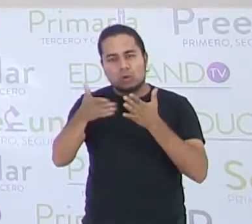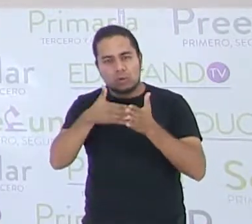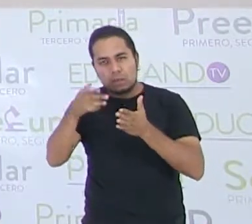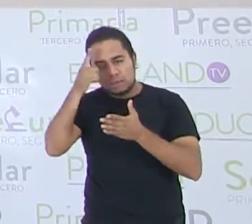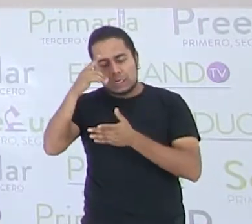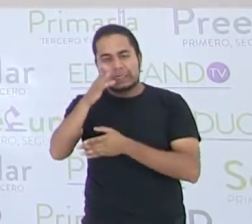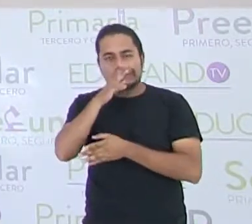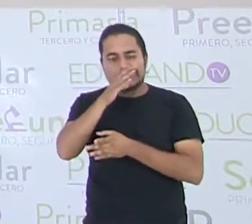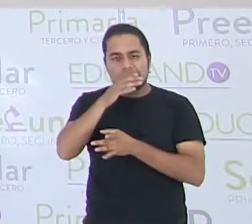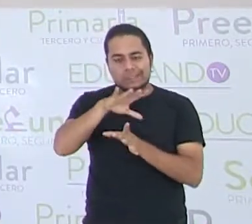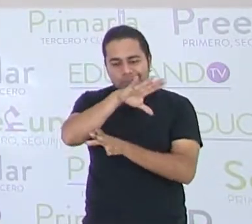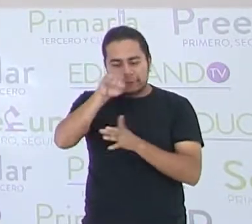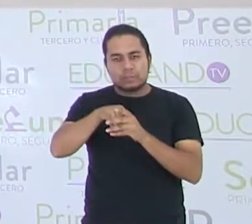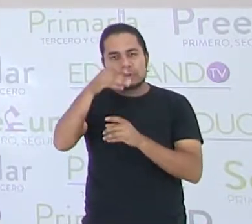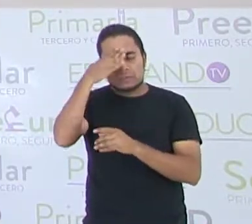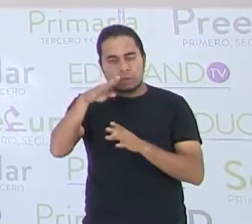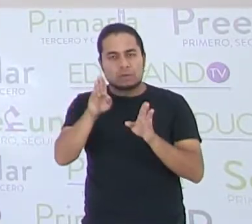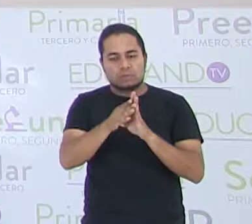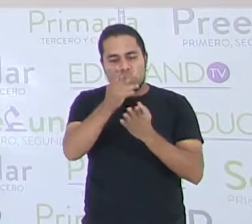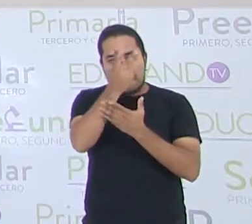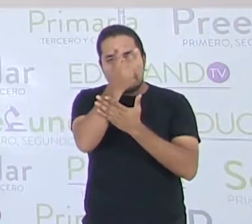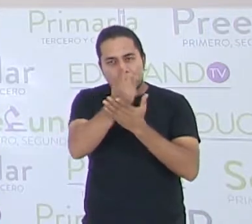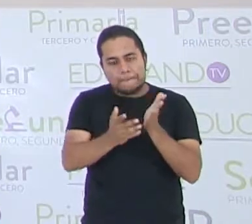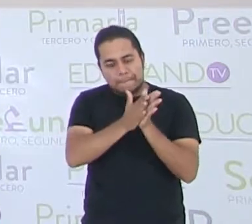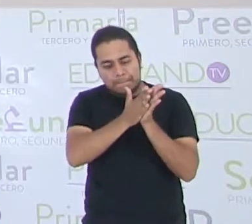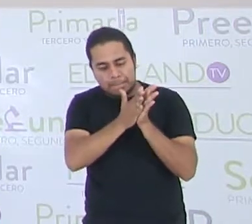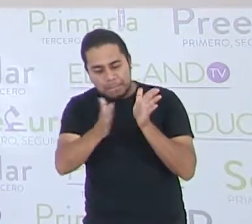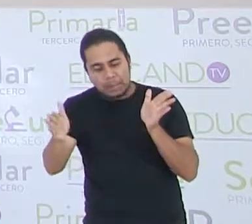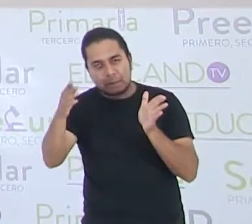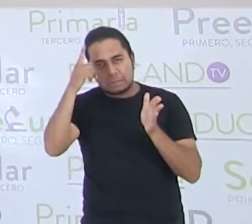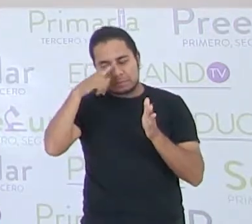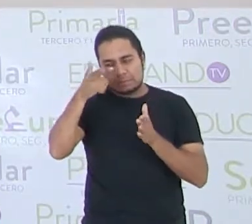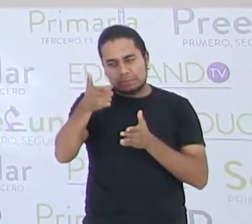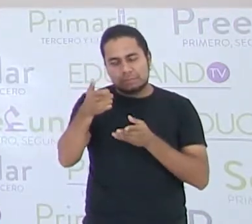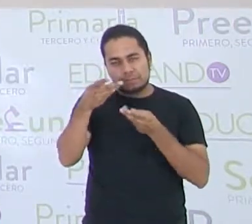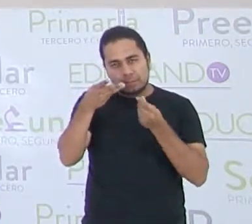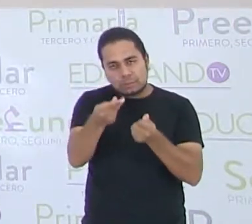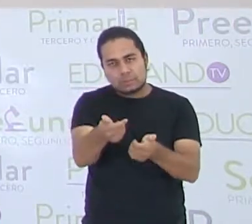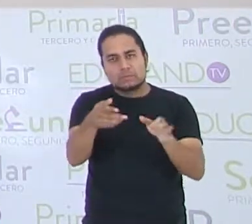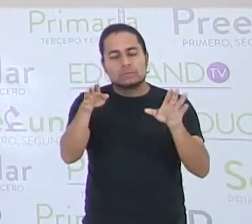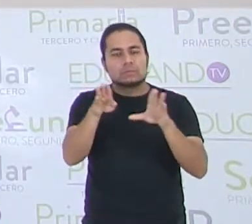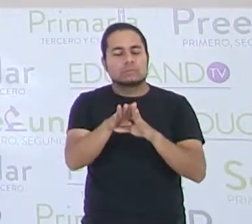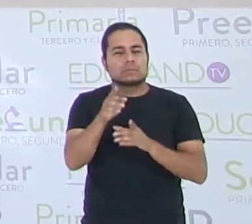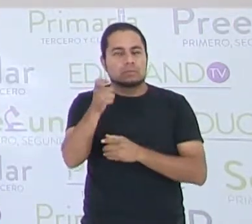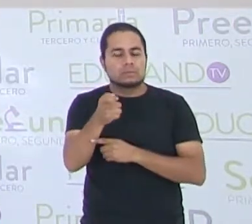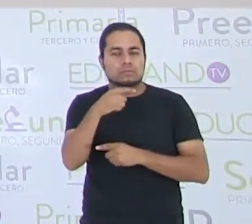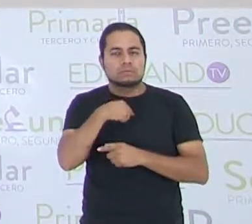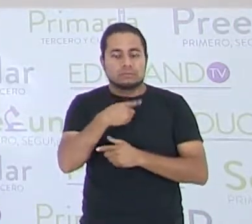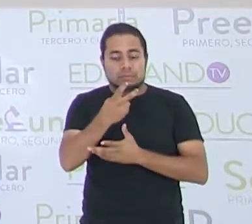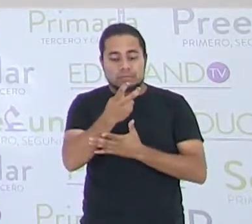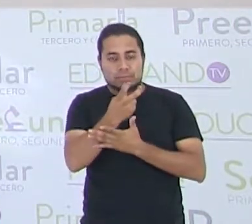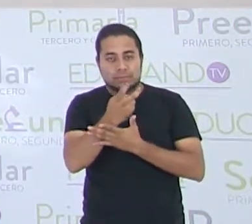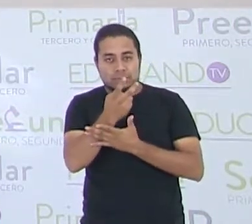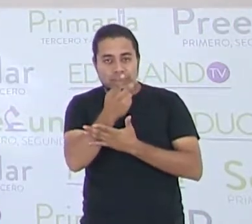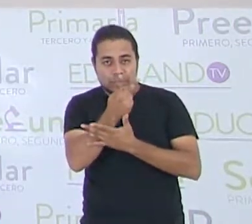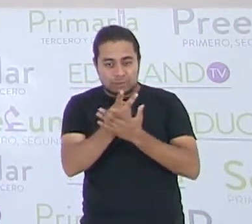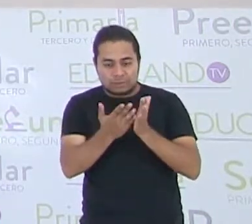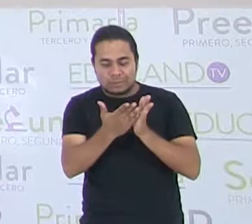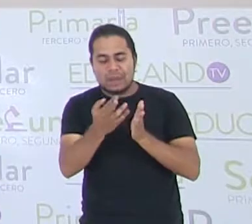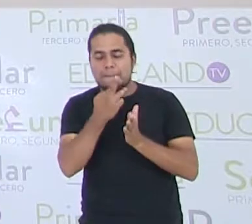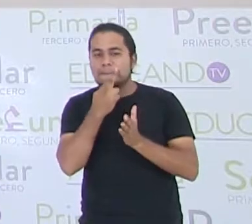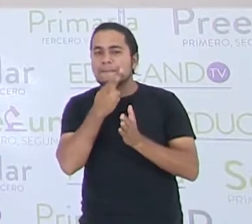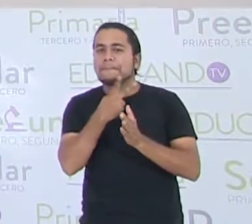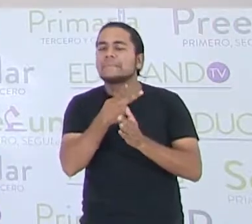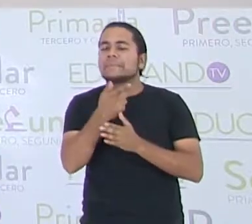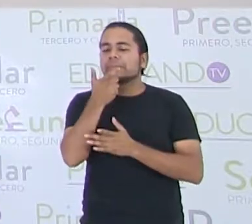Y de esa manera hacen una planeación de sus recursos. Y al planear, les resulta mucho más eficiente